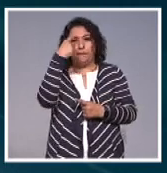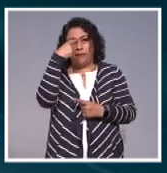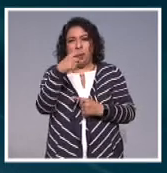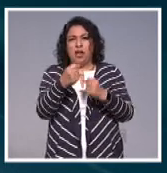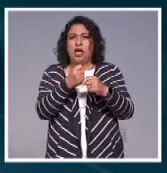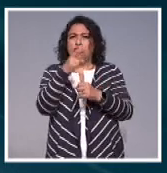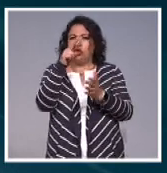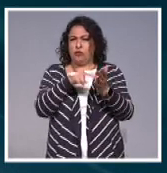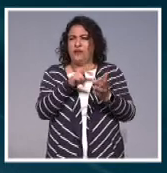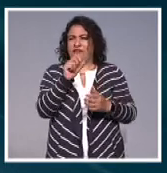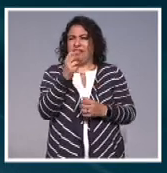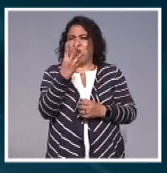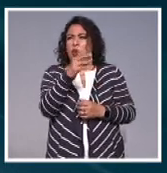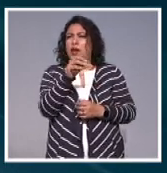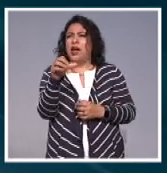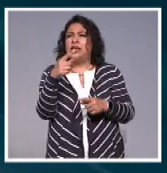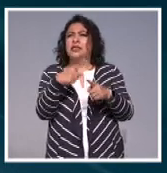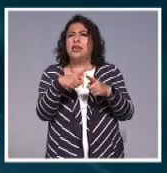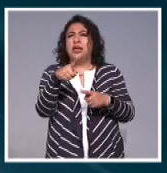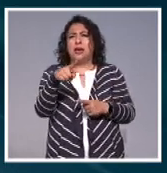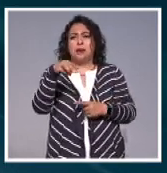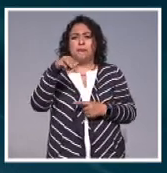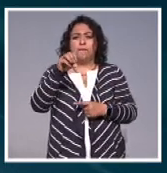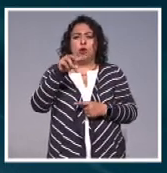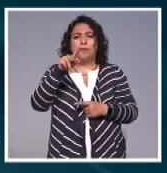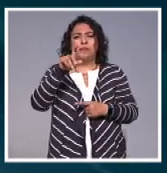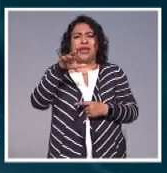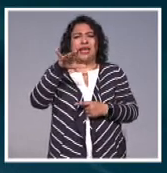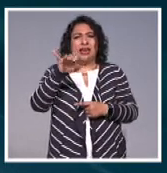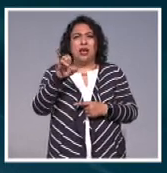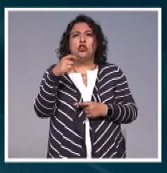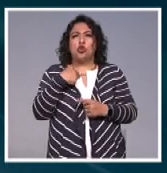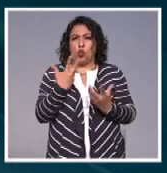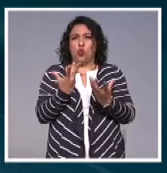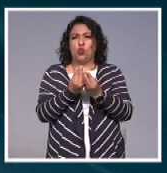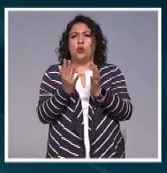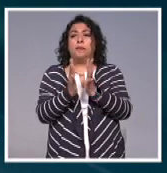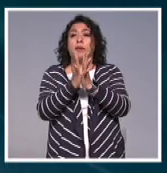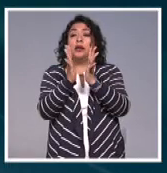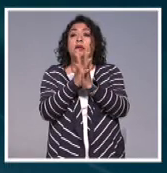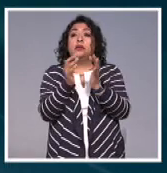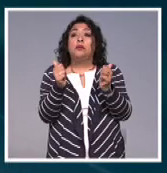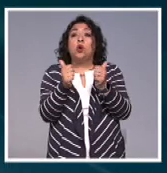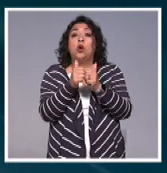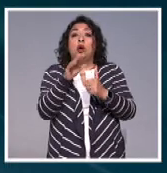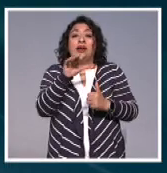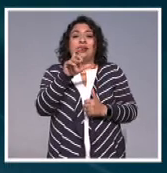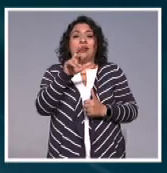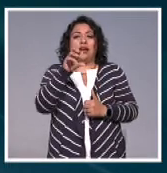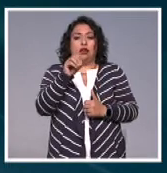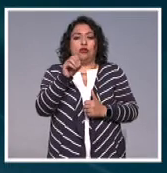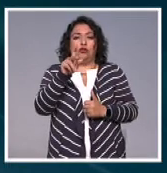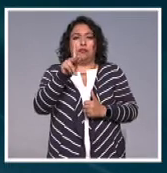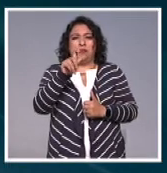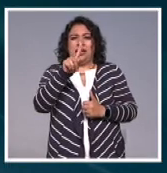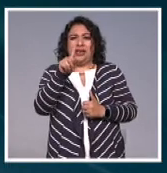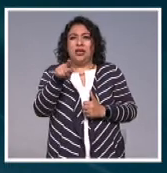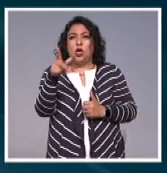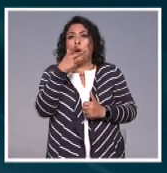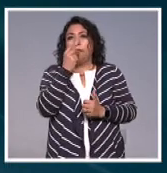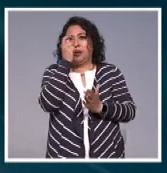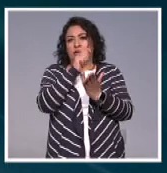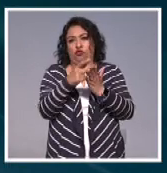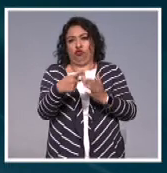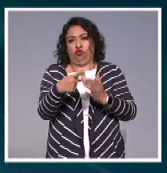el 2024, para la ópera de Montpellier, en donde colaboro con Carlos Pérez Amano, que es un